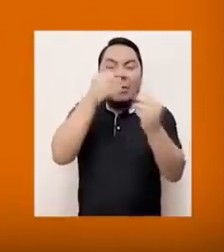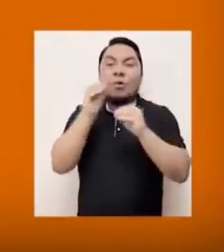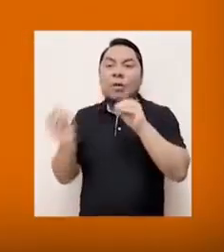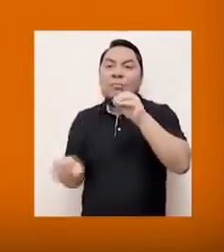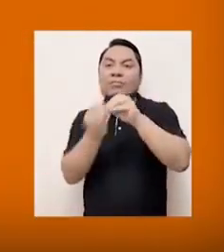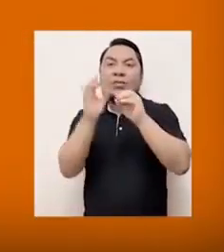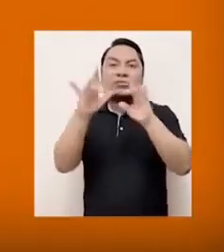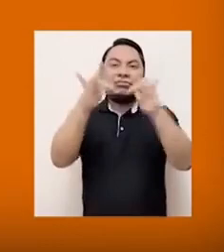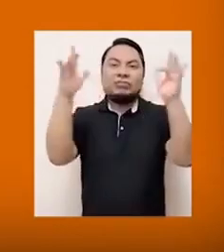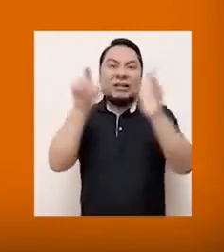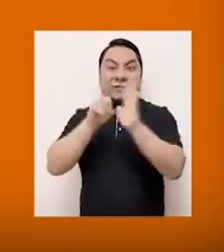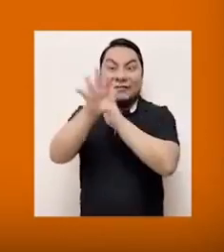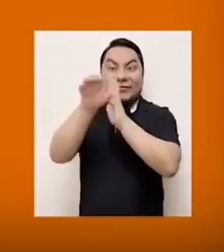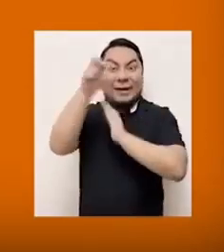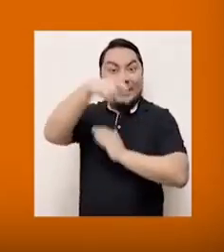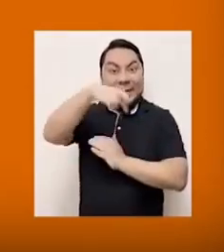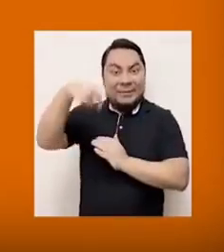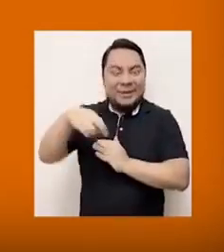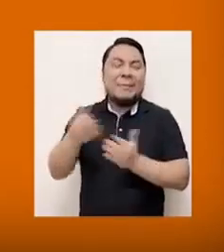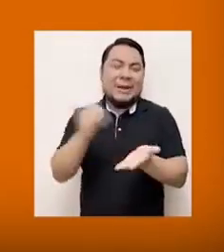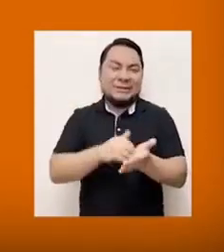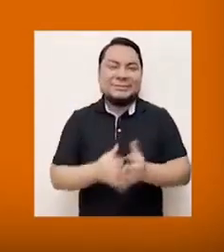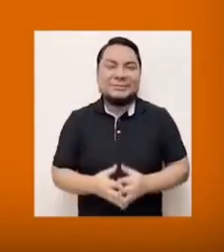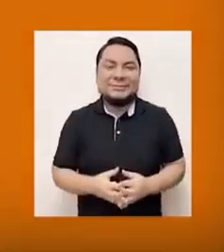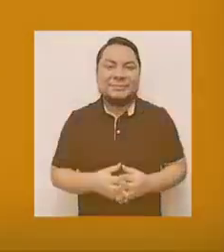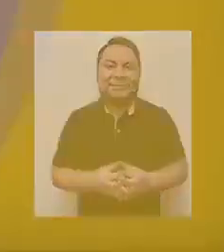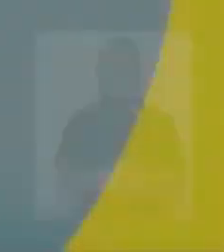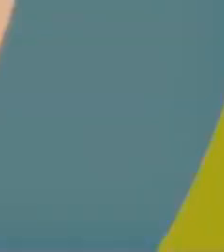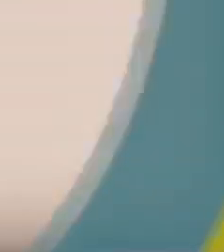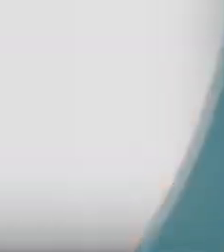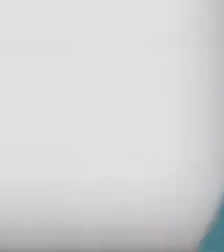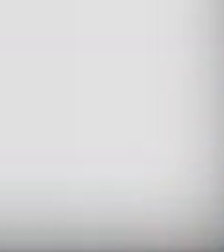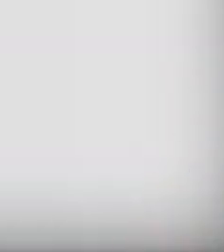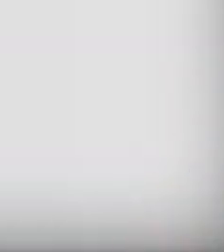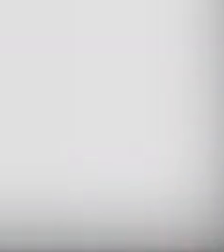ponerle animación a sus diapositivas de microsoft powerpoint